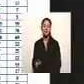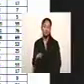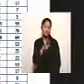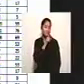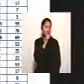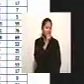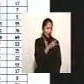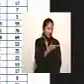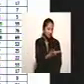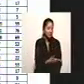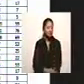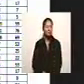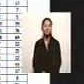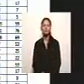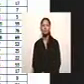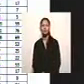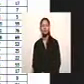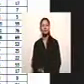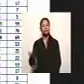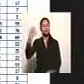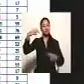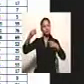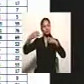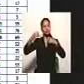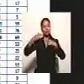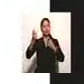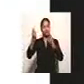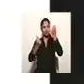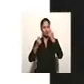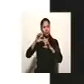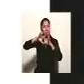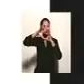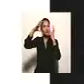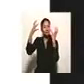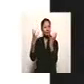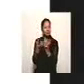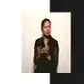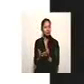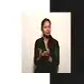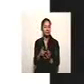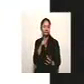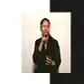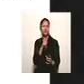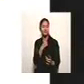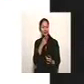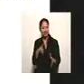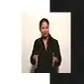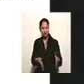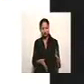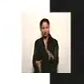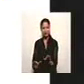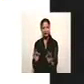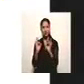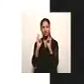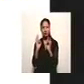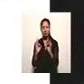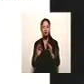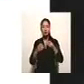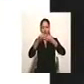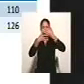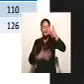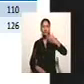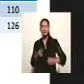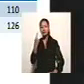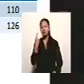Andrade. Según el Foro Económico Mundial, frente a la calidad de las carreteras, nosotros estamos en el puesto